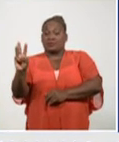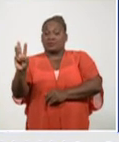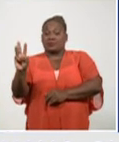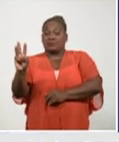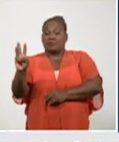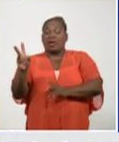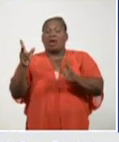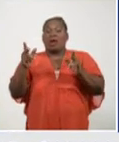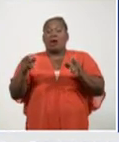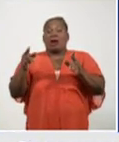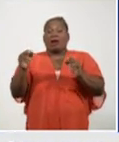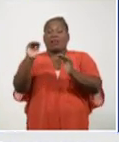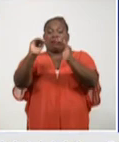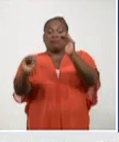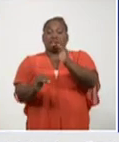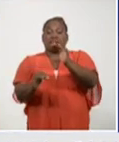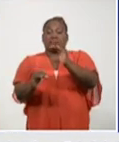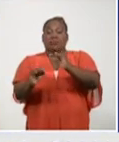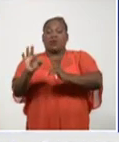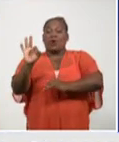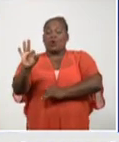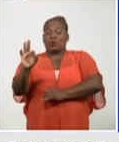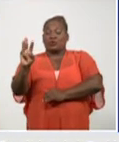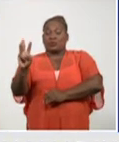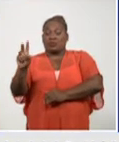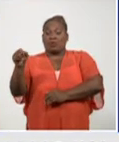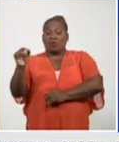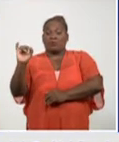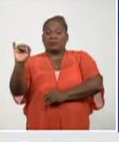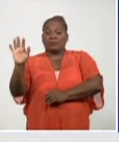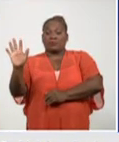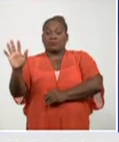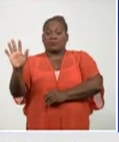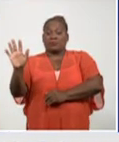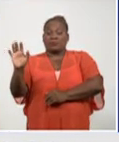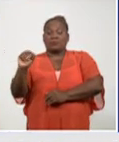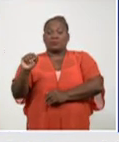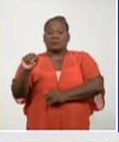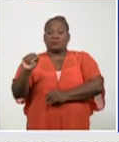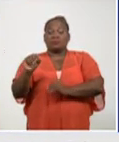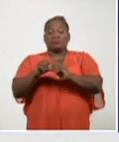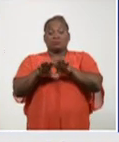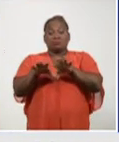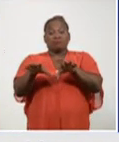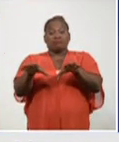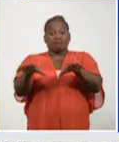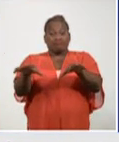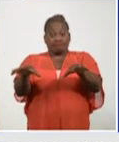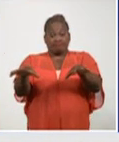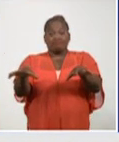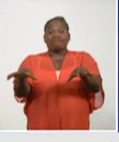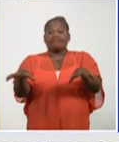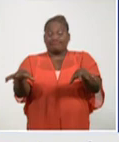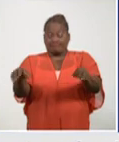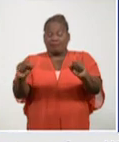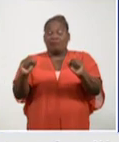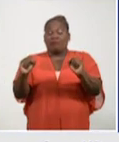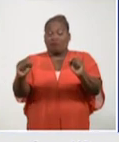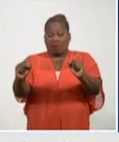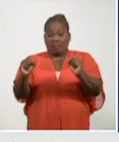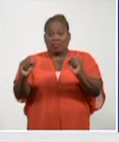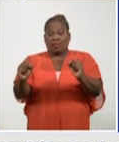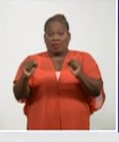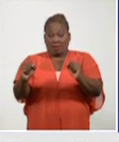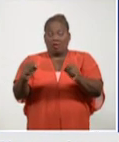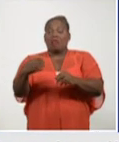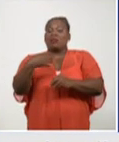en segundo lugar con 83,65. Una gran dispersión. Una gran dispersión, igualmente, el número de casos, tiene dispersión de